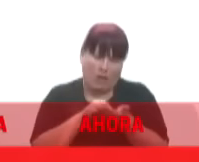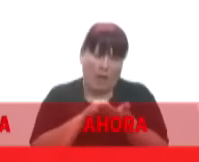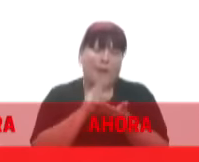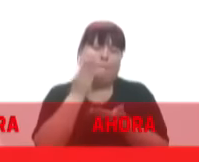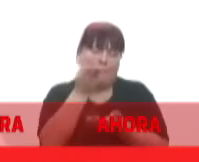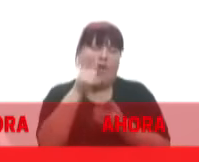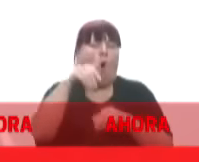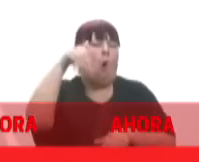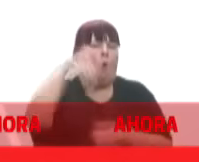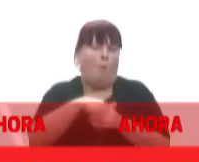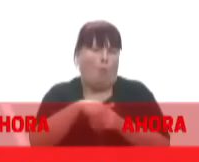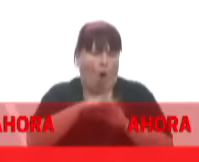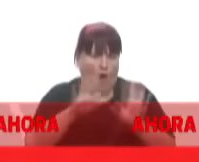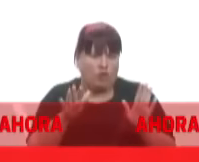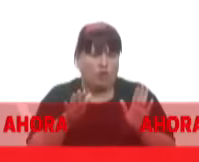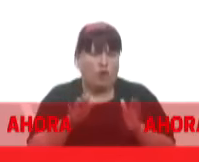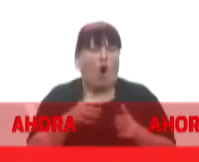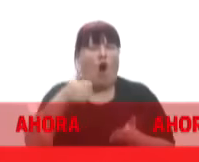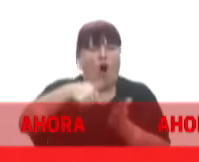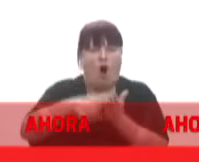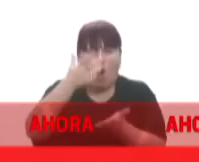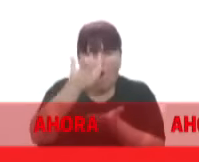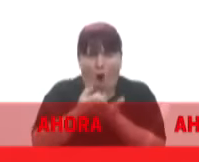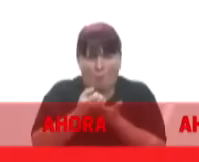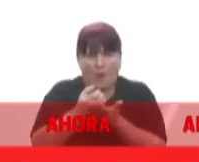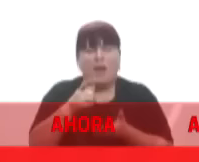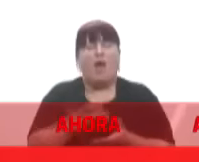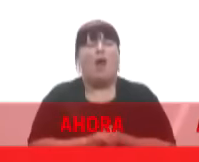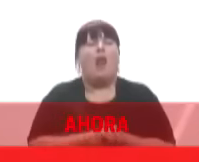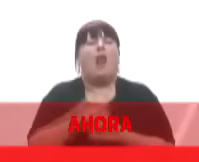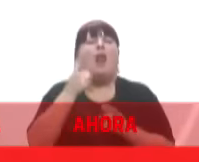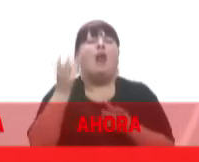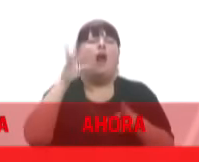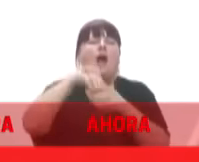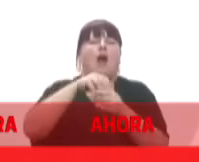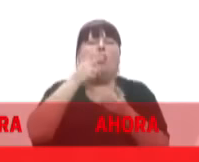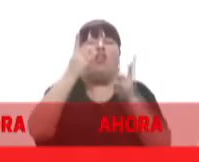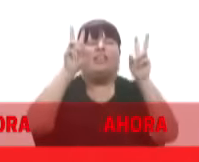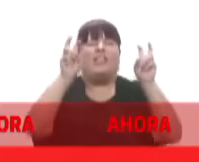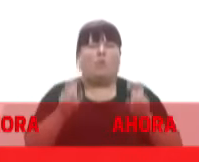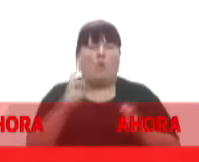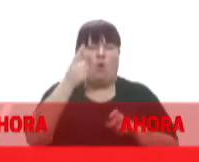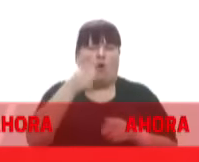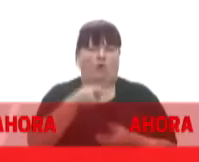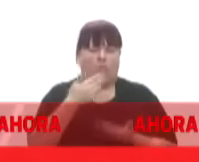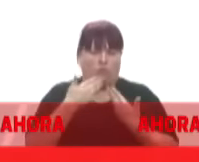esto se vote nominalmente y por medios electrónicos la incorporación de los dos títulos. Muchas gracias.